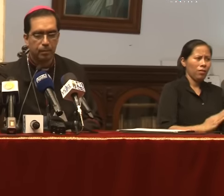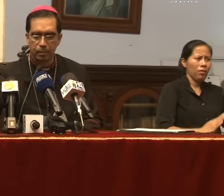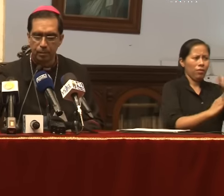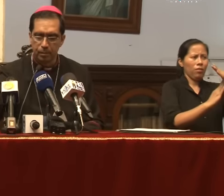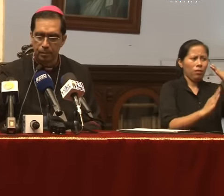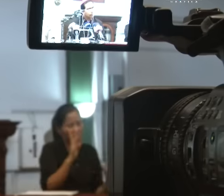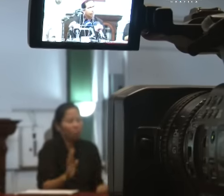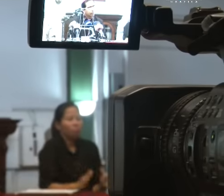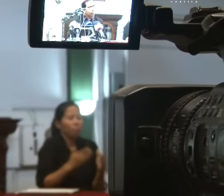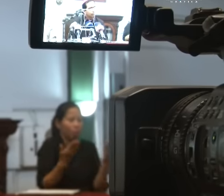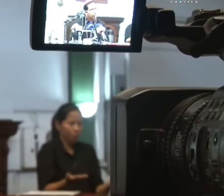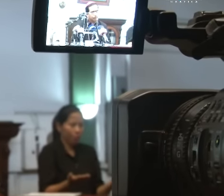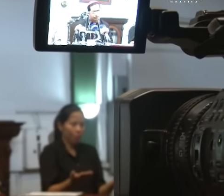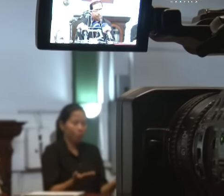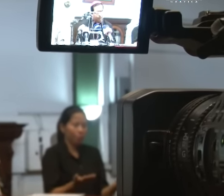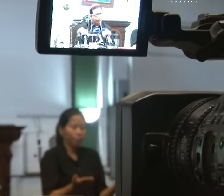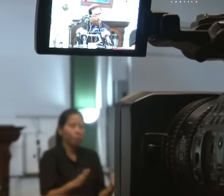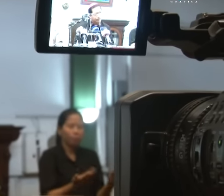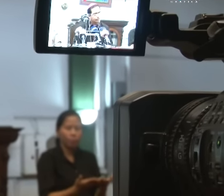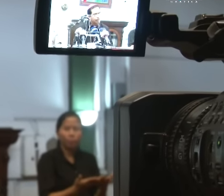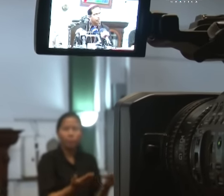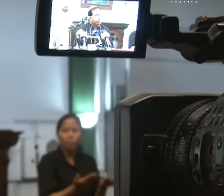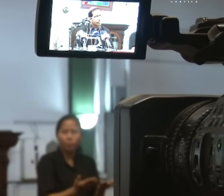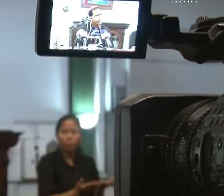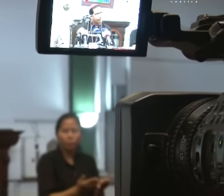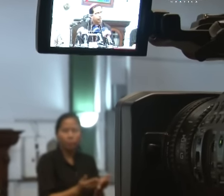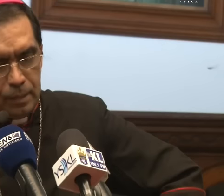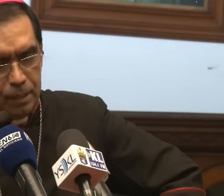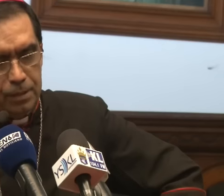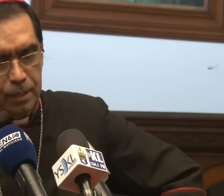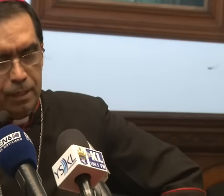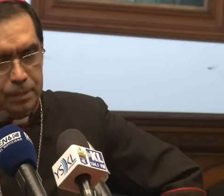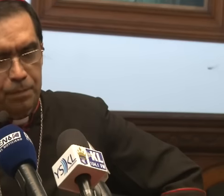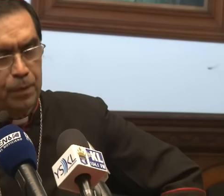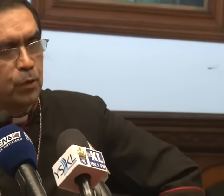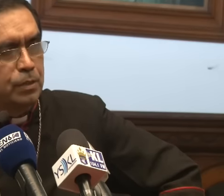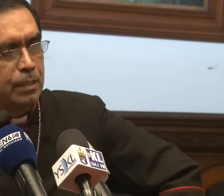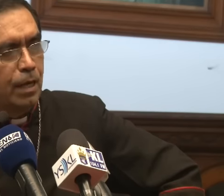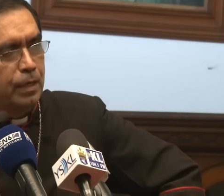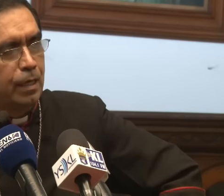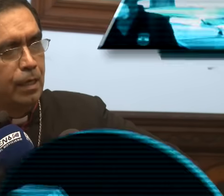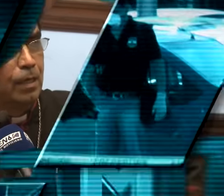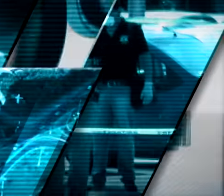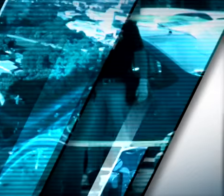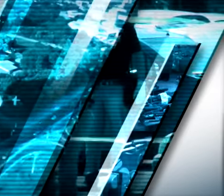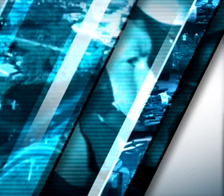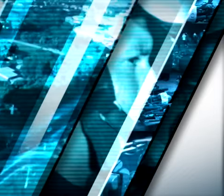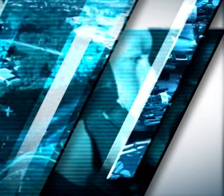judicializarse, informó para laprensagráfica.com Juan José Portillo.